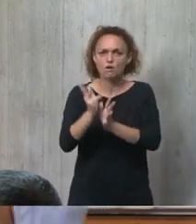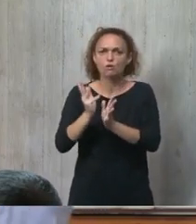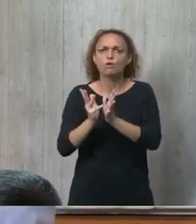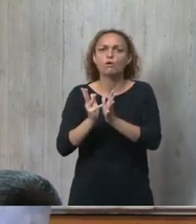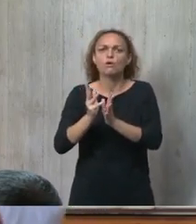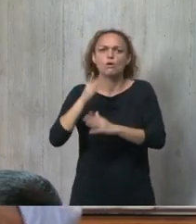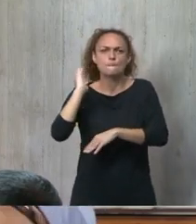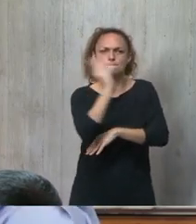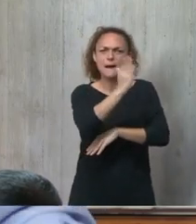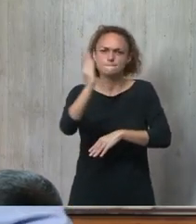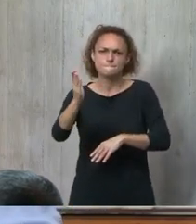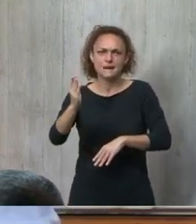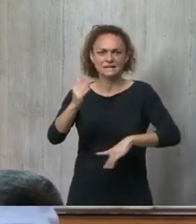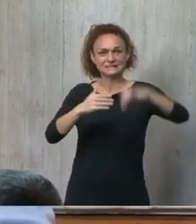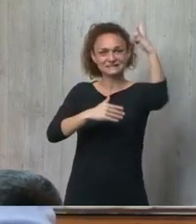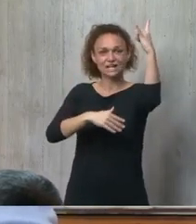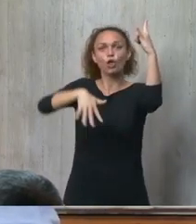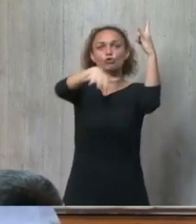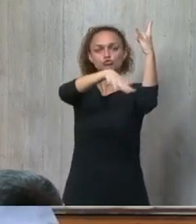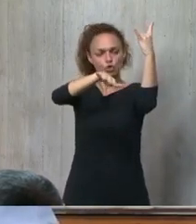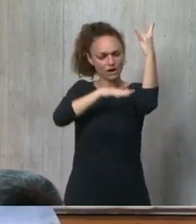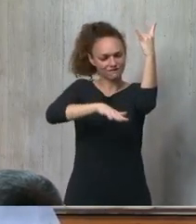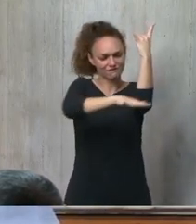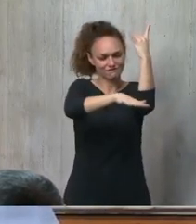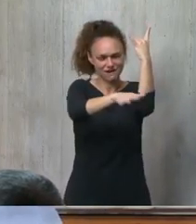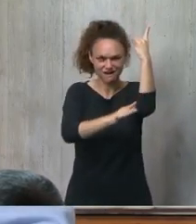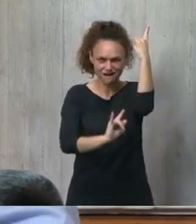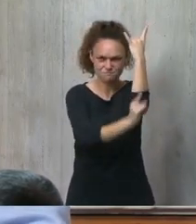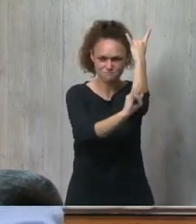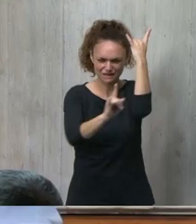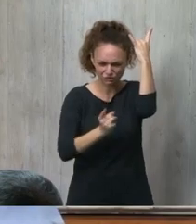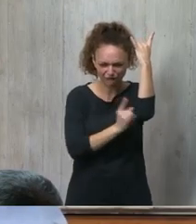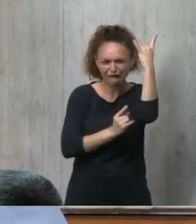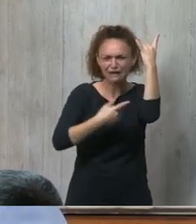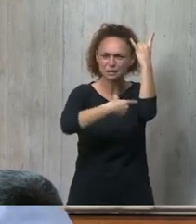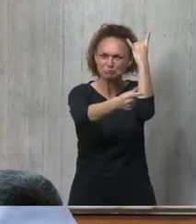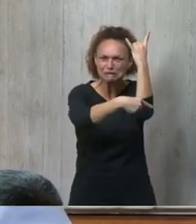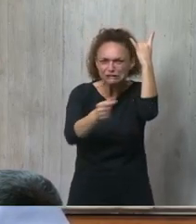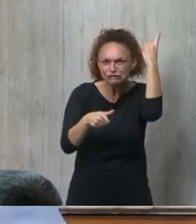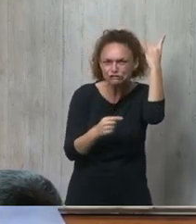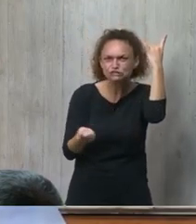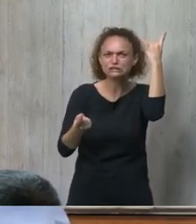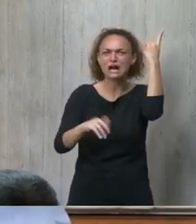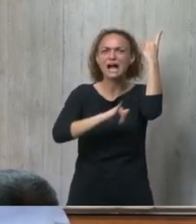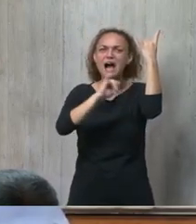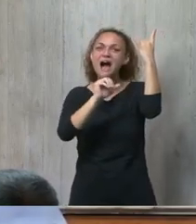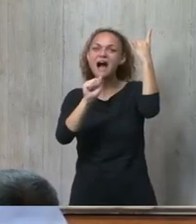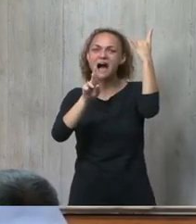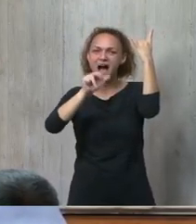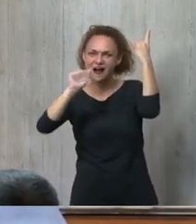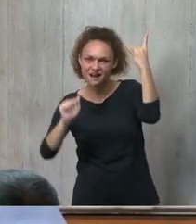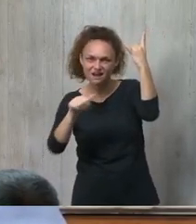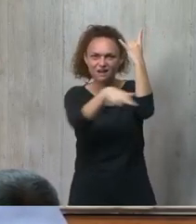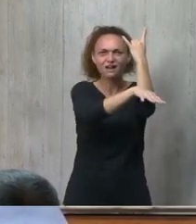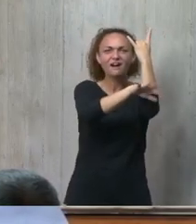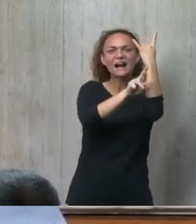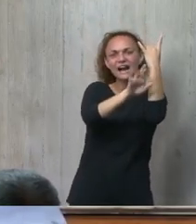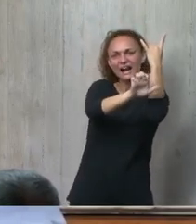las capas bajas de la vegetación, matorral, pinocha también, jara, retama en algún